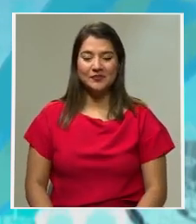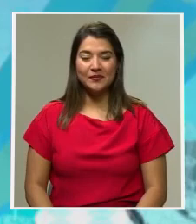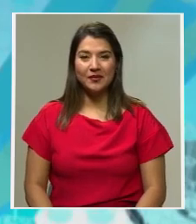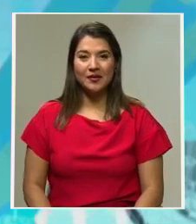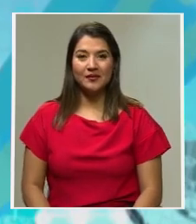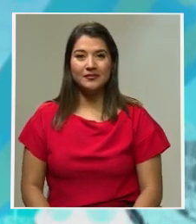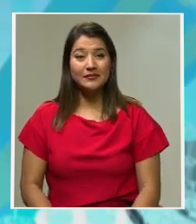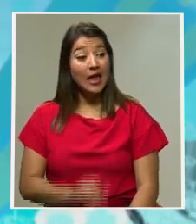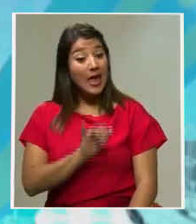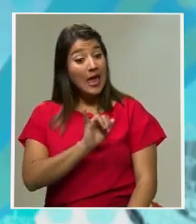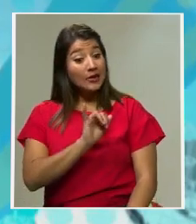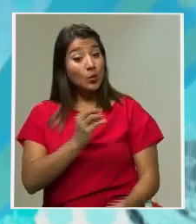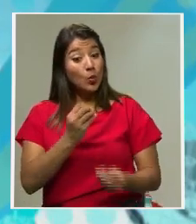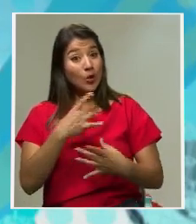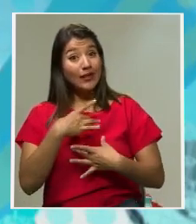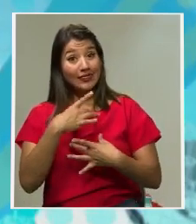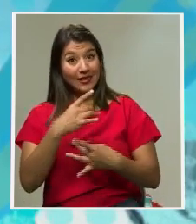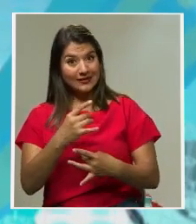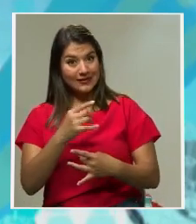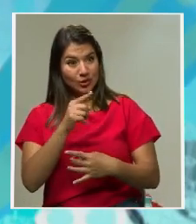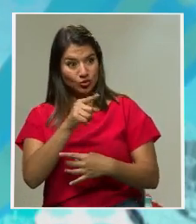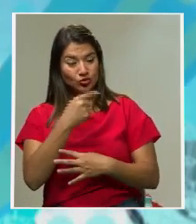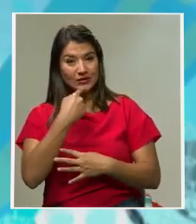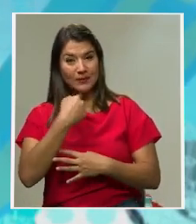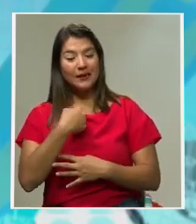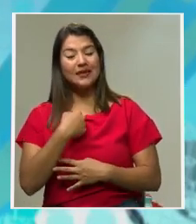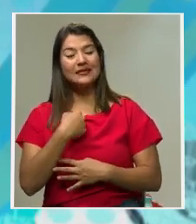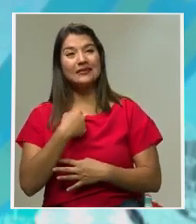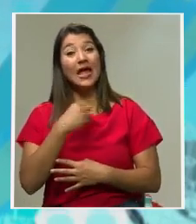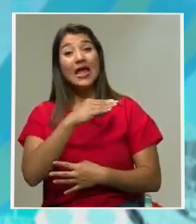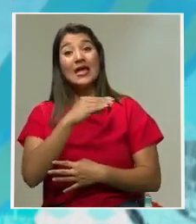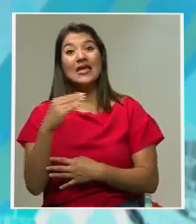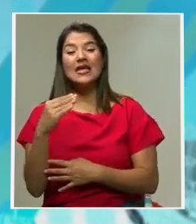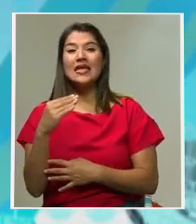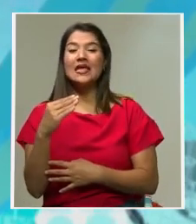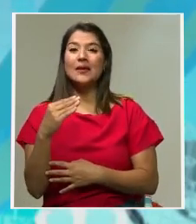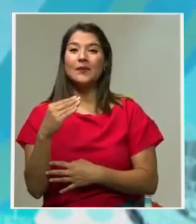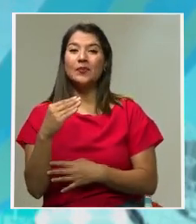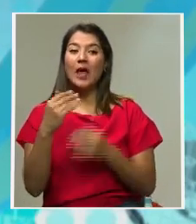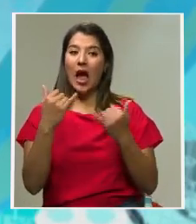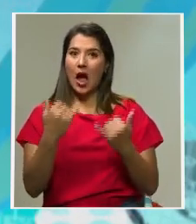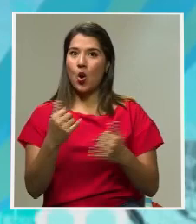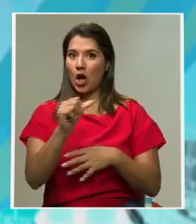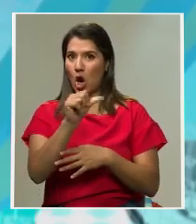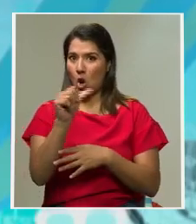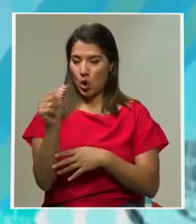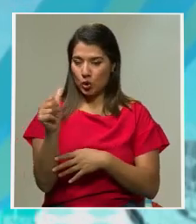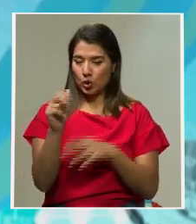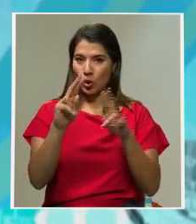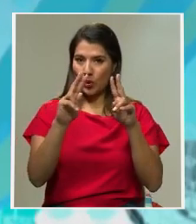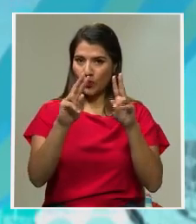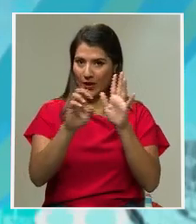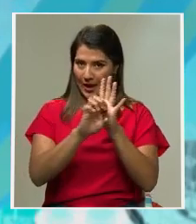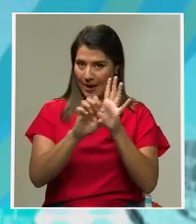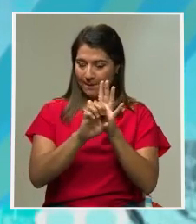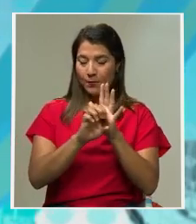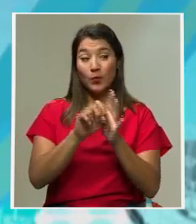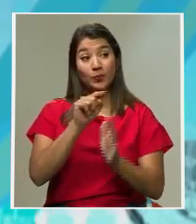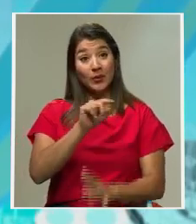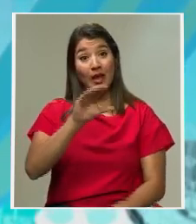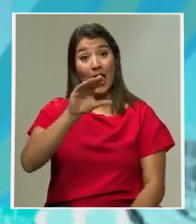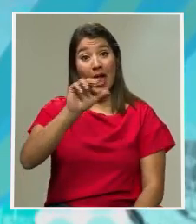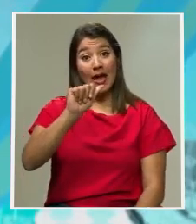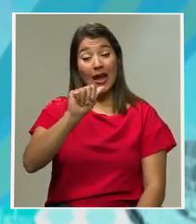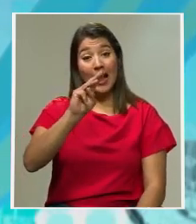Ahí es súper interesante lo que decís. Y lo llevo a otro plano. Camilo,